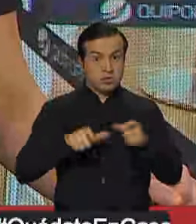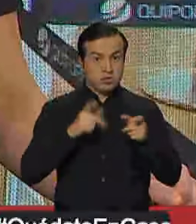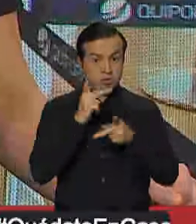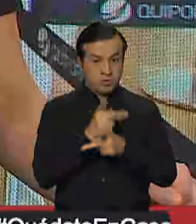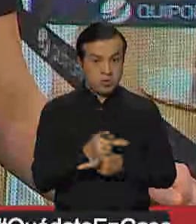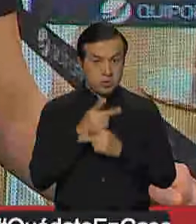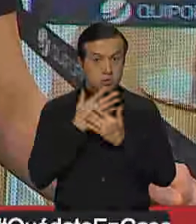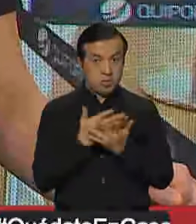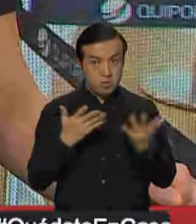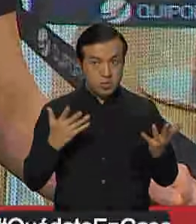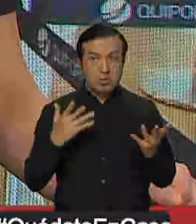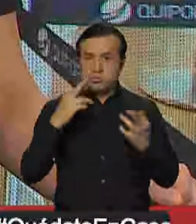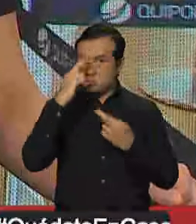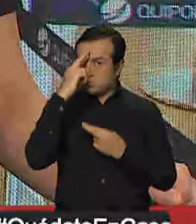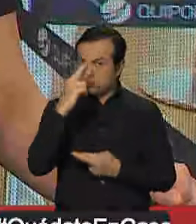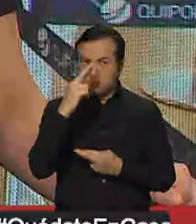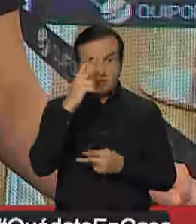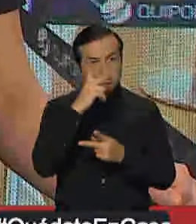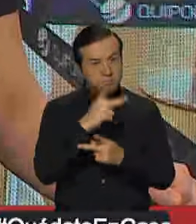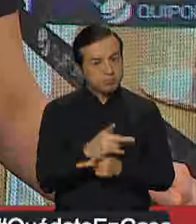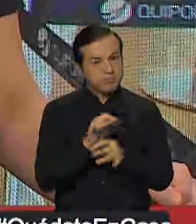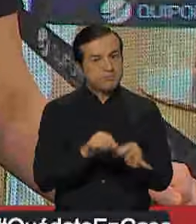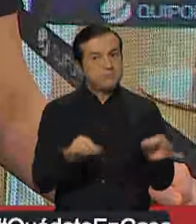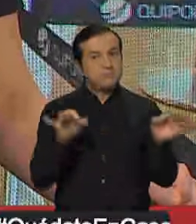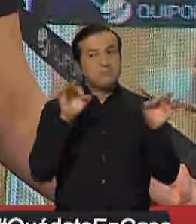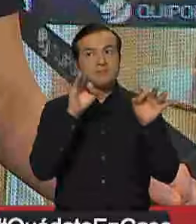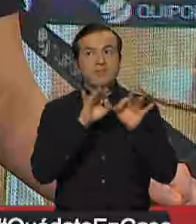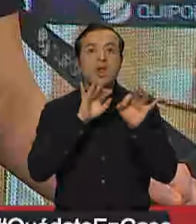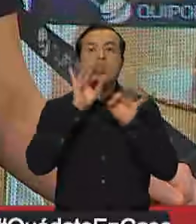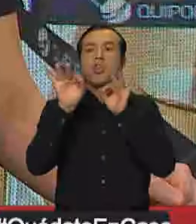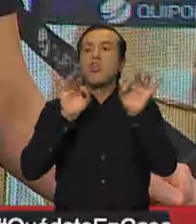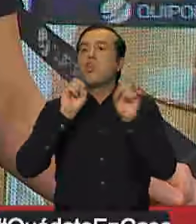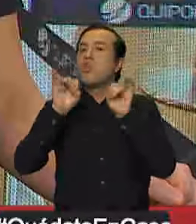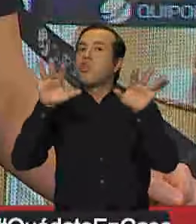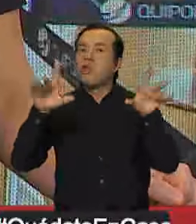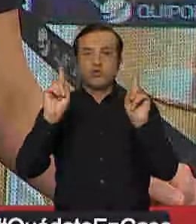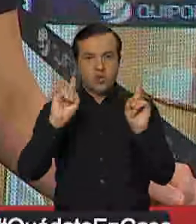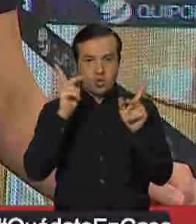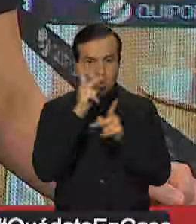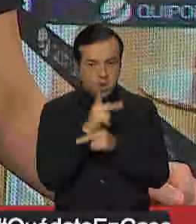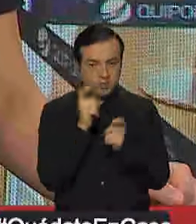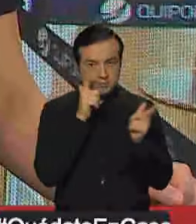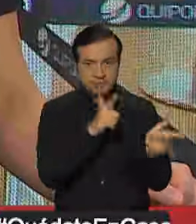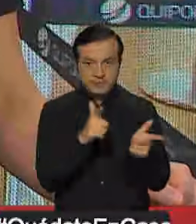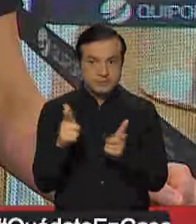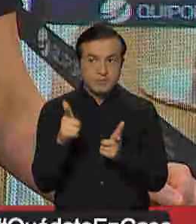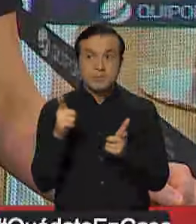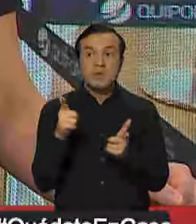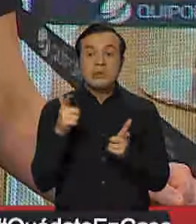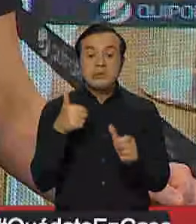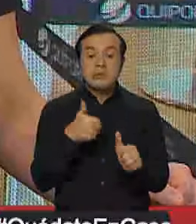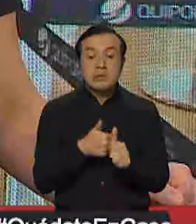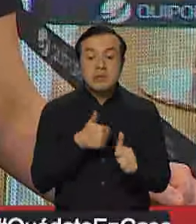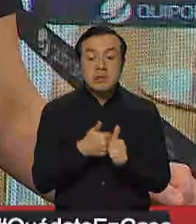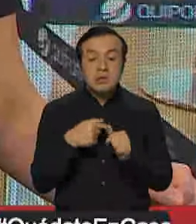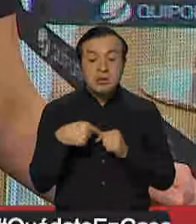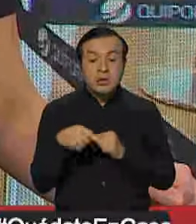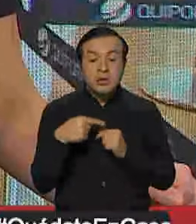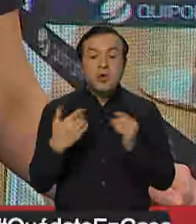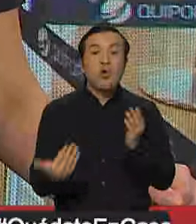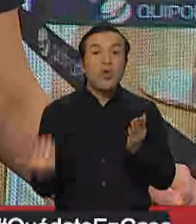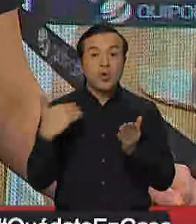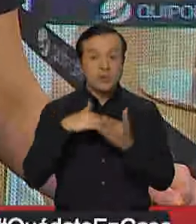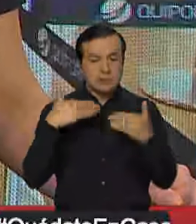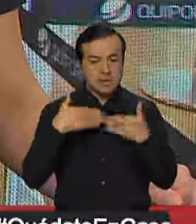garantizar que se cumplan las medidas de bioseguridad para evitar la propagación del COVID-19. Esto previo a la reanudación de los servicios